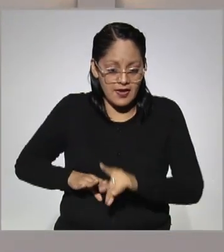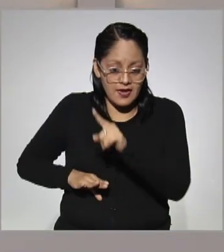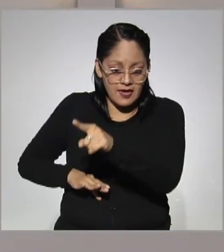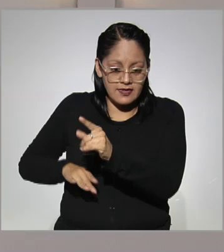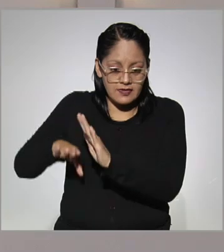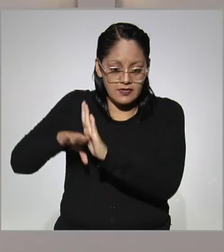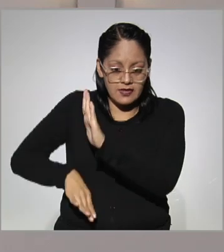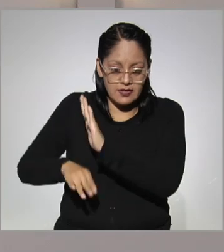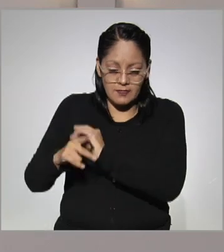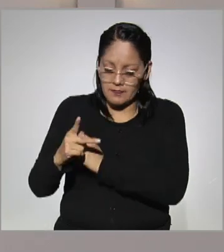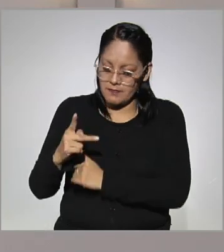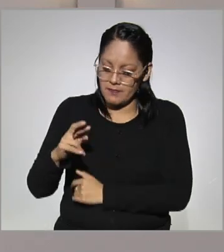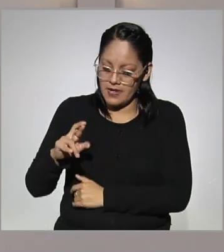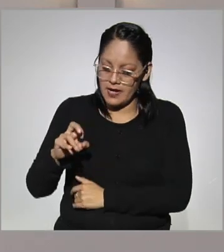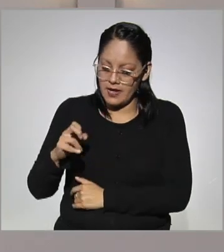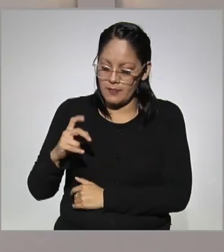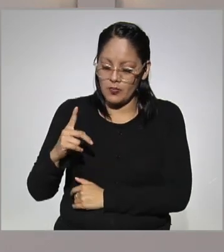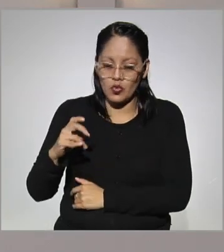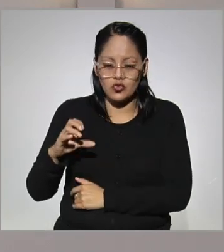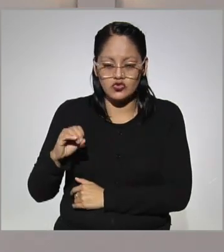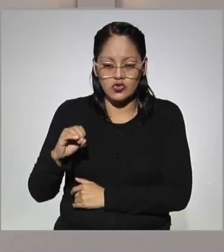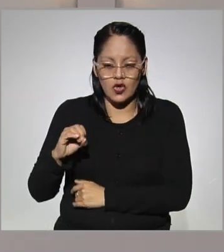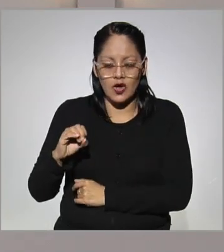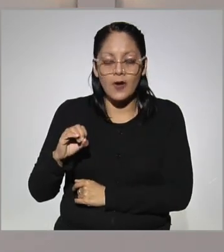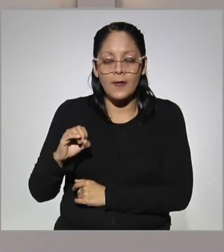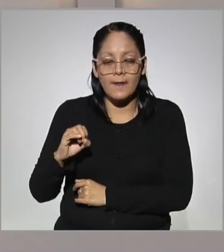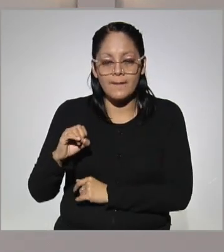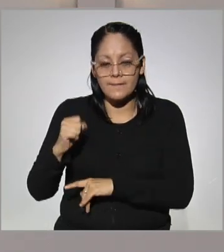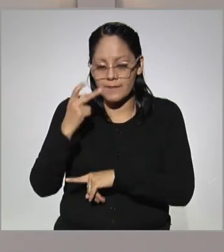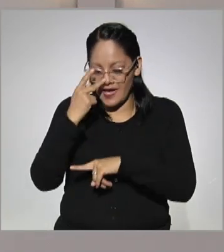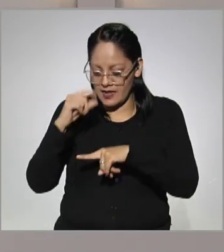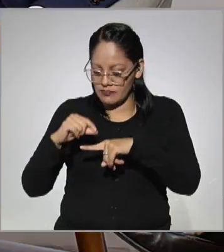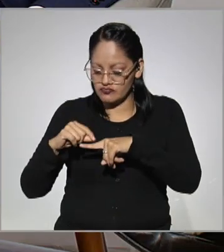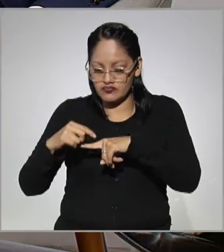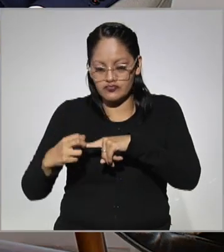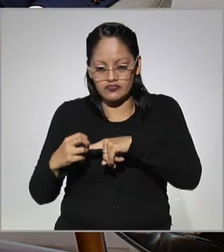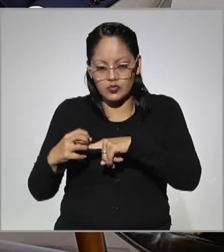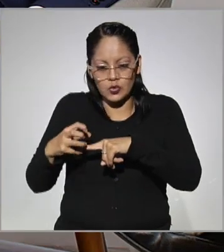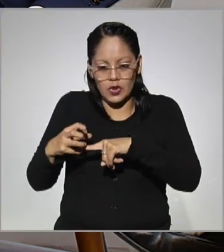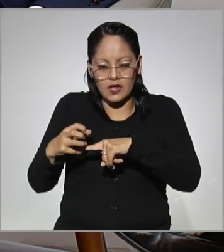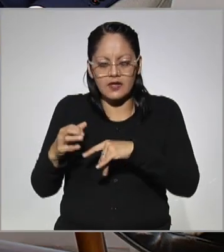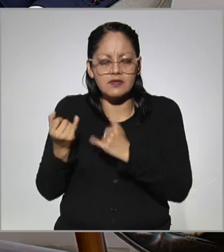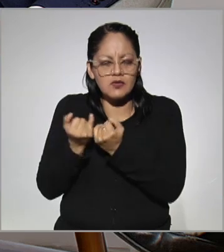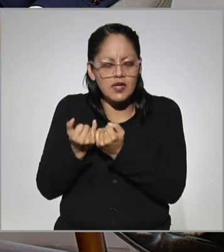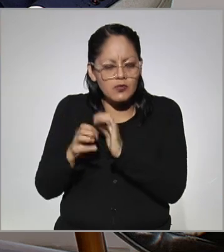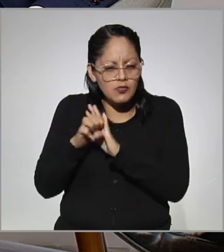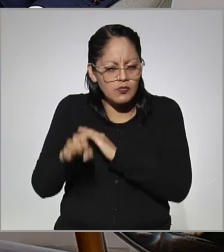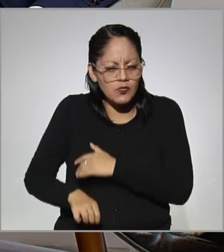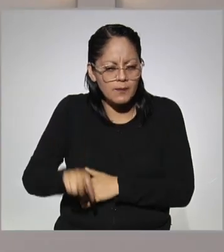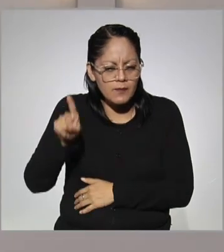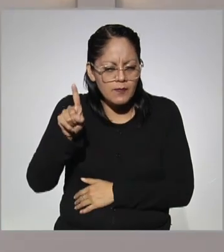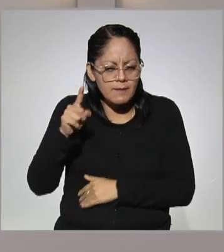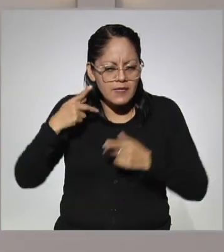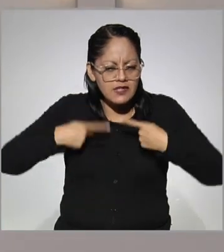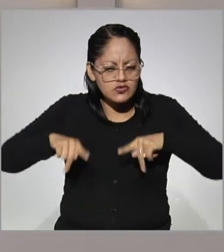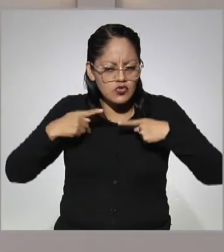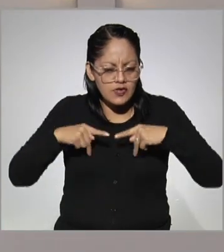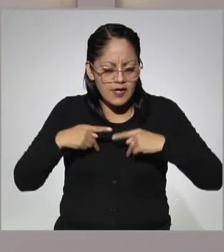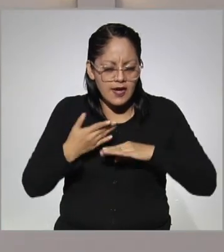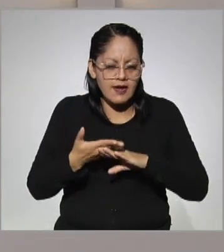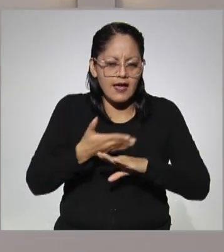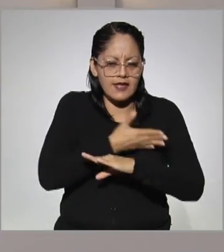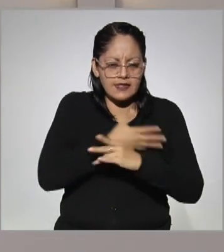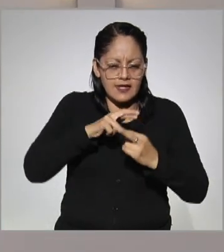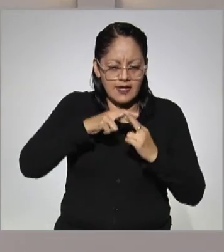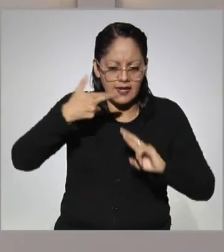prepucio. ¿Qué tan cierto es? Una persona no puede tener relaciones una persona que tuvo relaciones